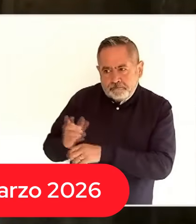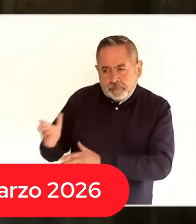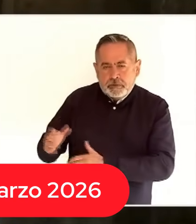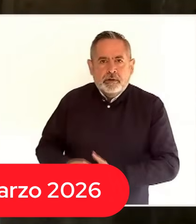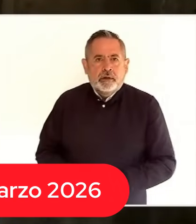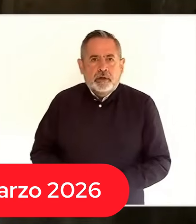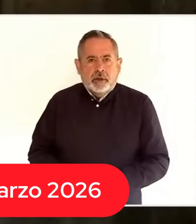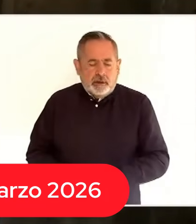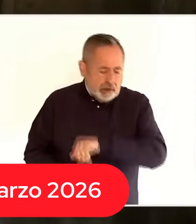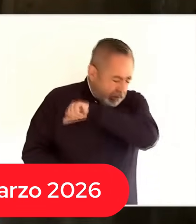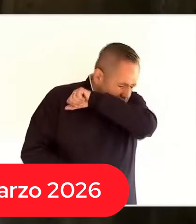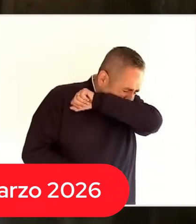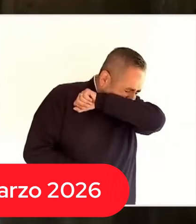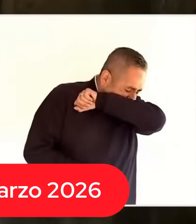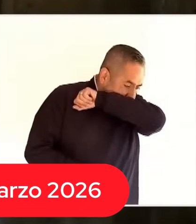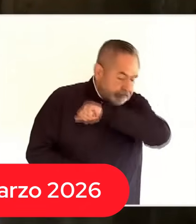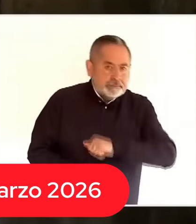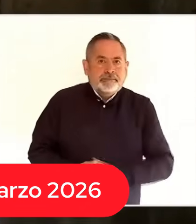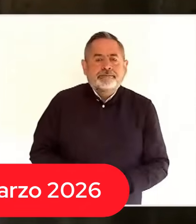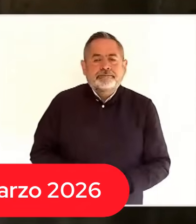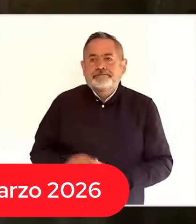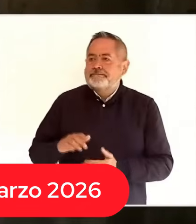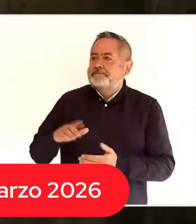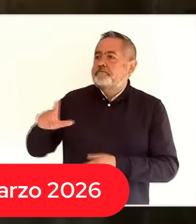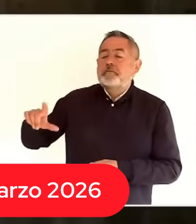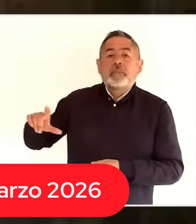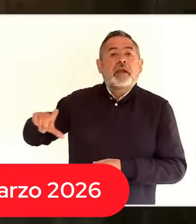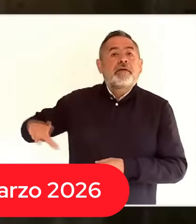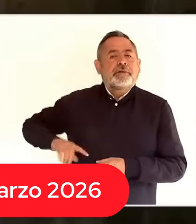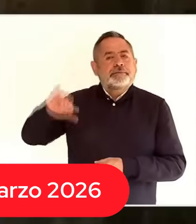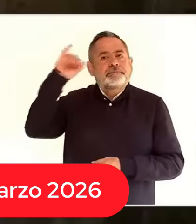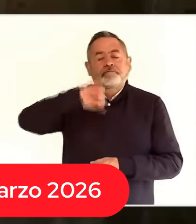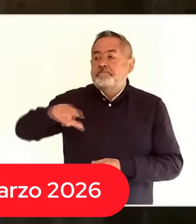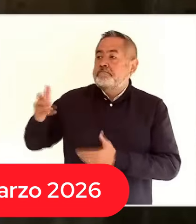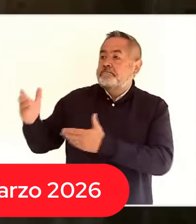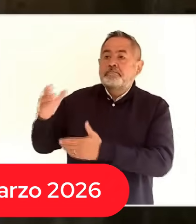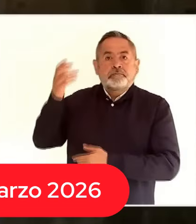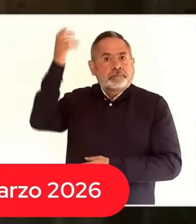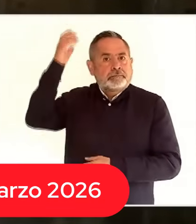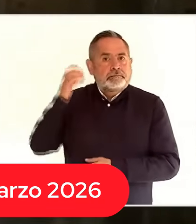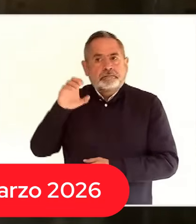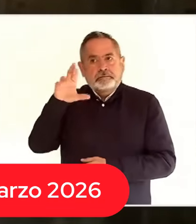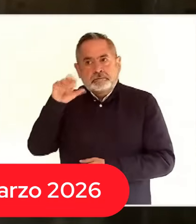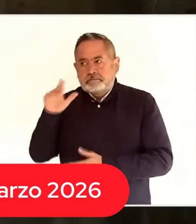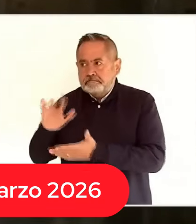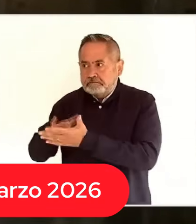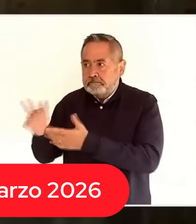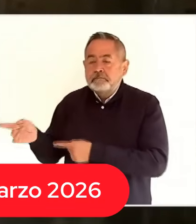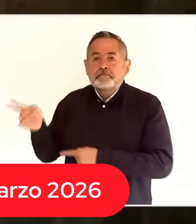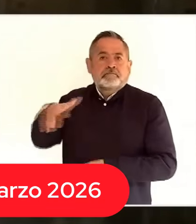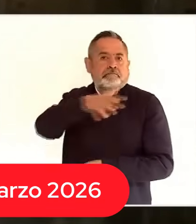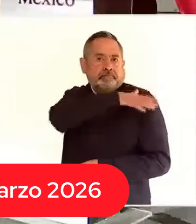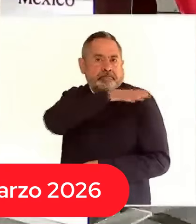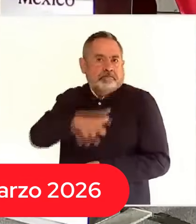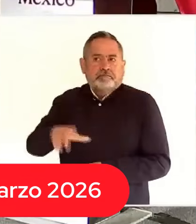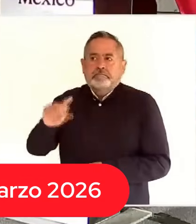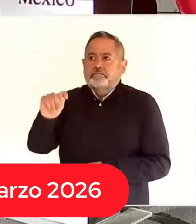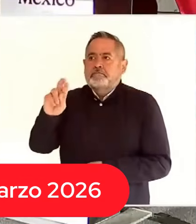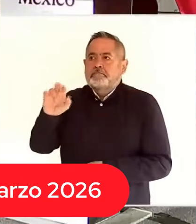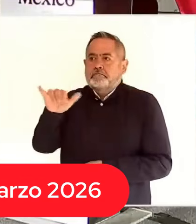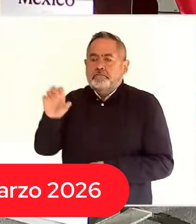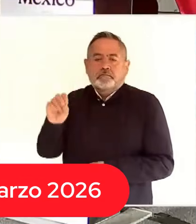Gracias a la jefa de gobierno, Clara Brugada, a el general Ricardo Trevilla Trejo,